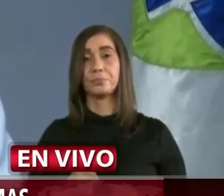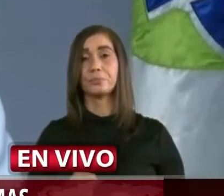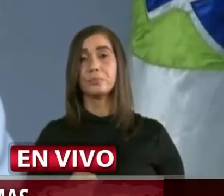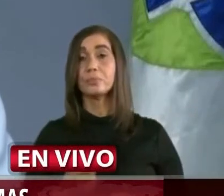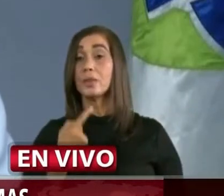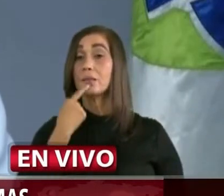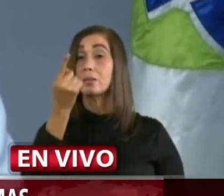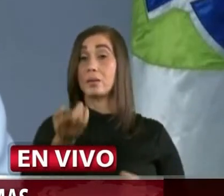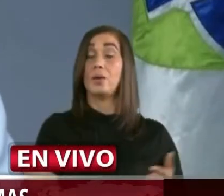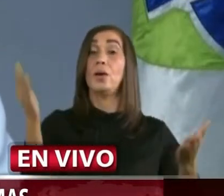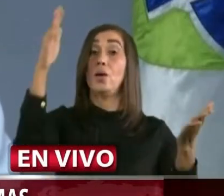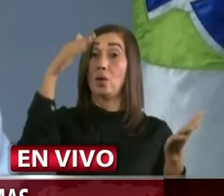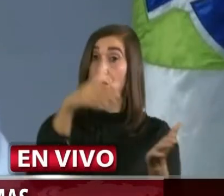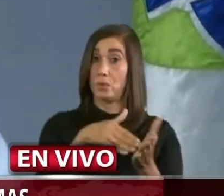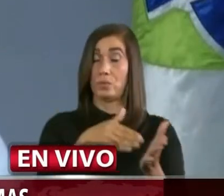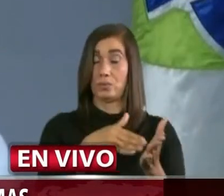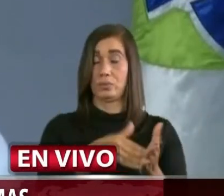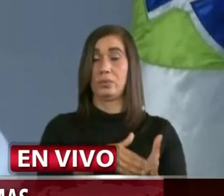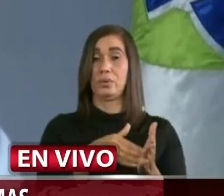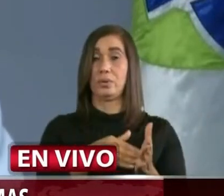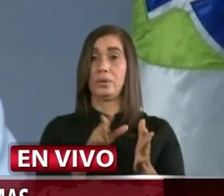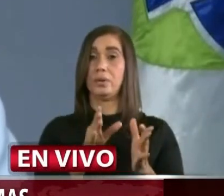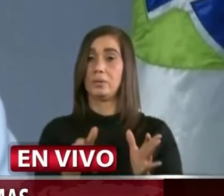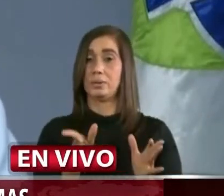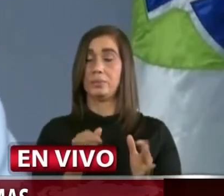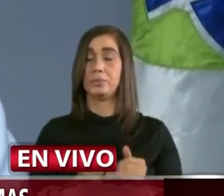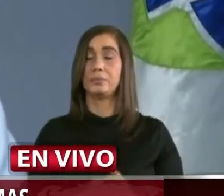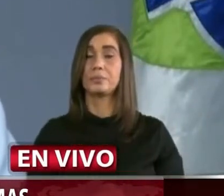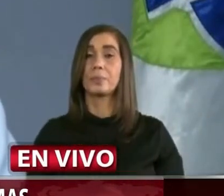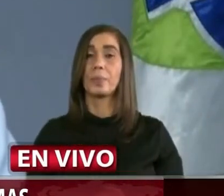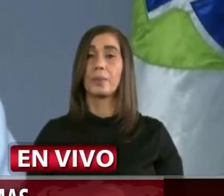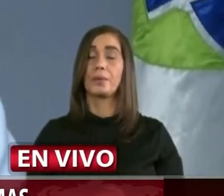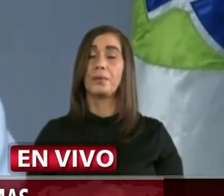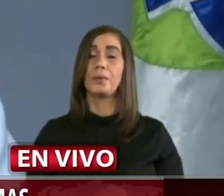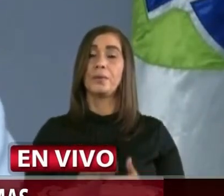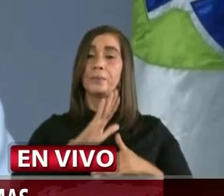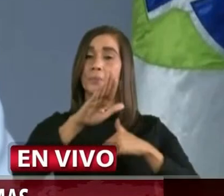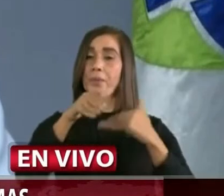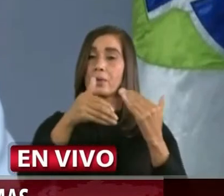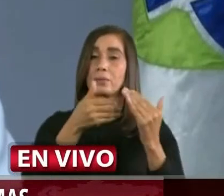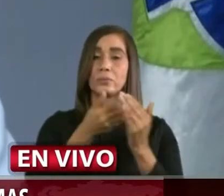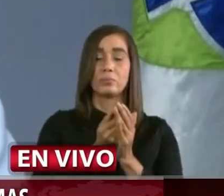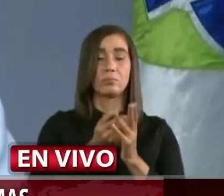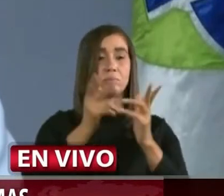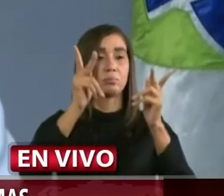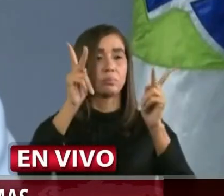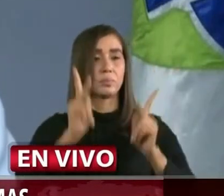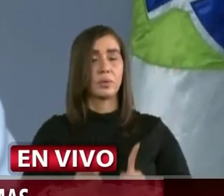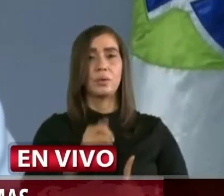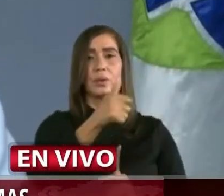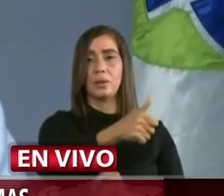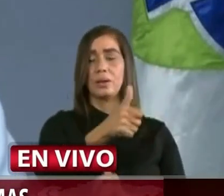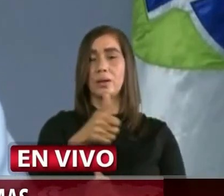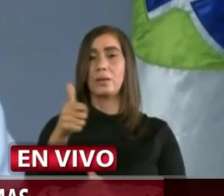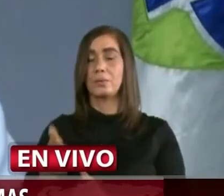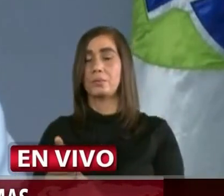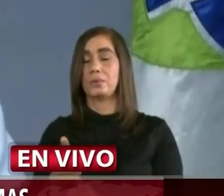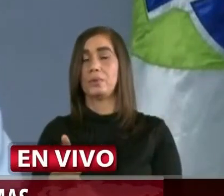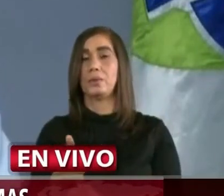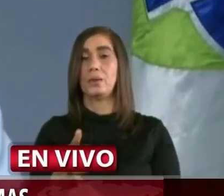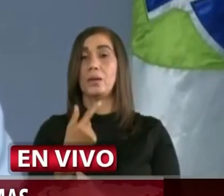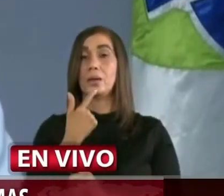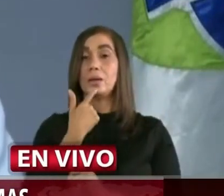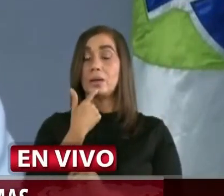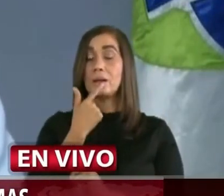Ratificamos, por tanto, a toda la población que la unidad